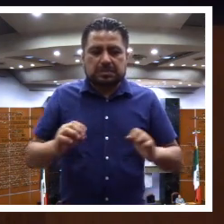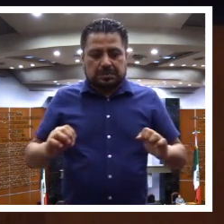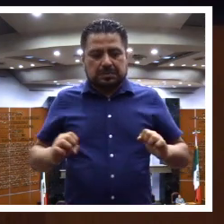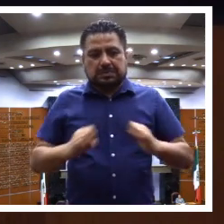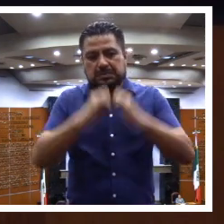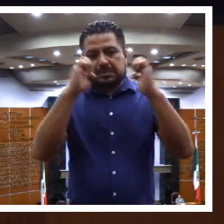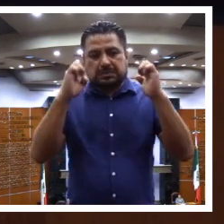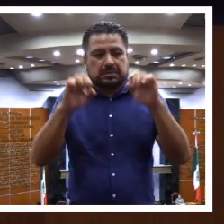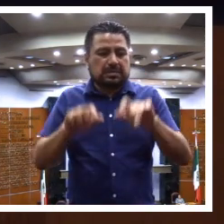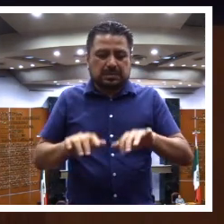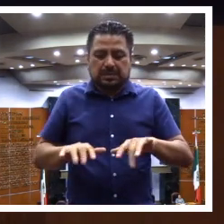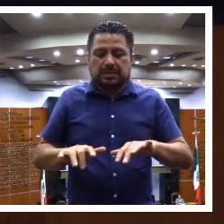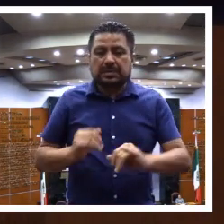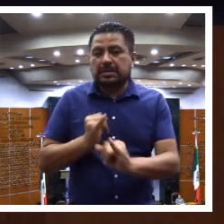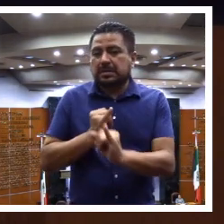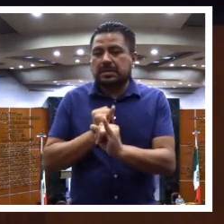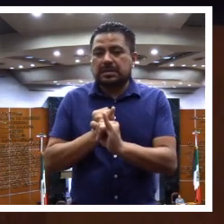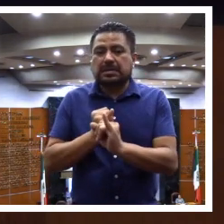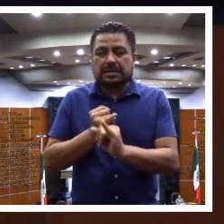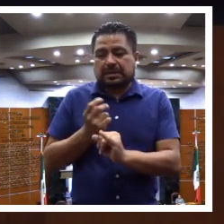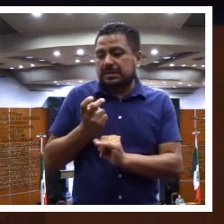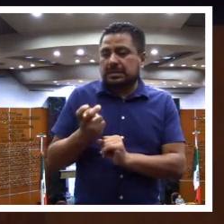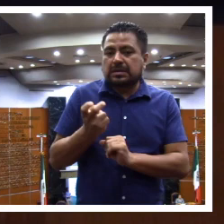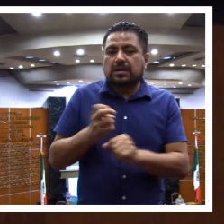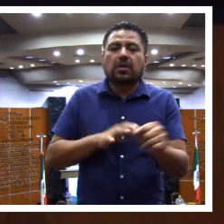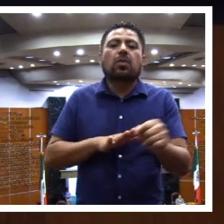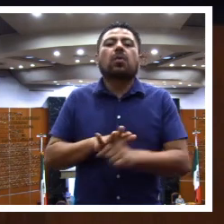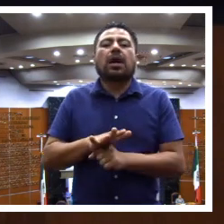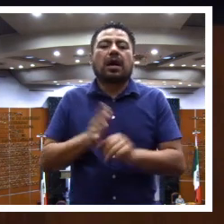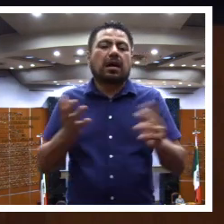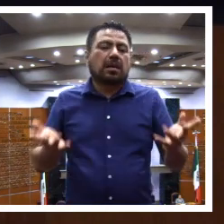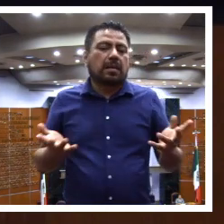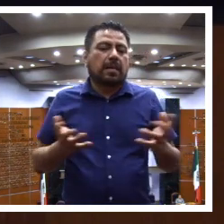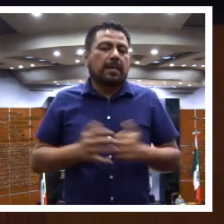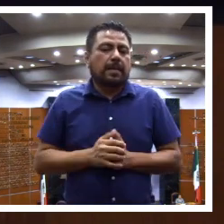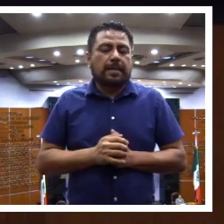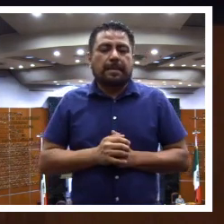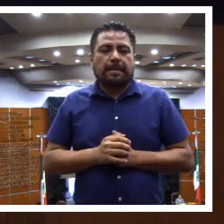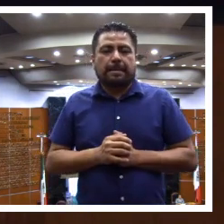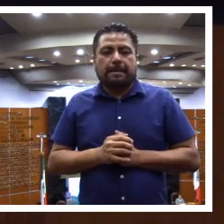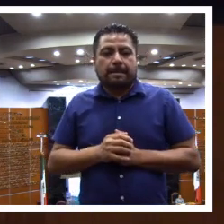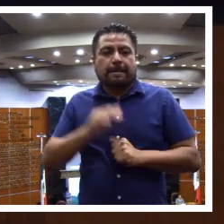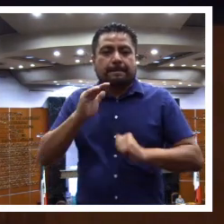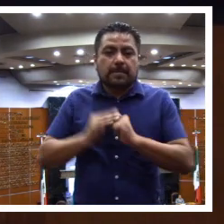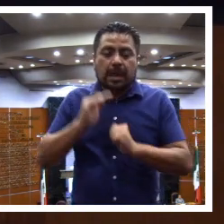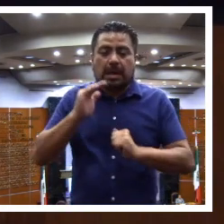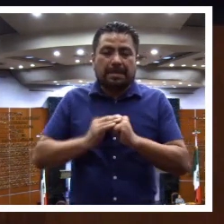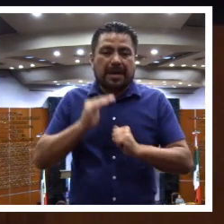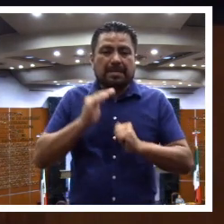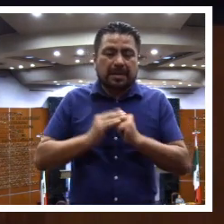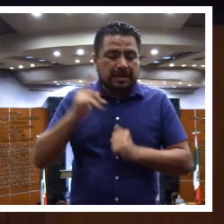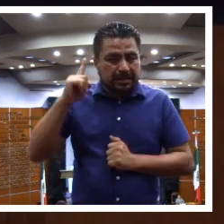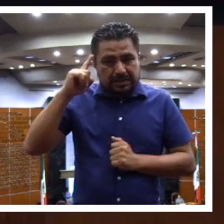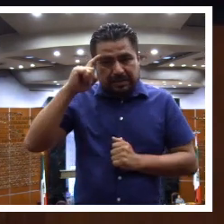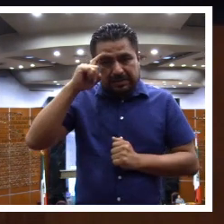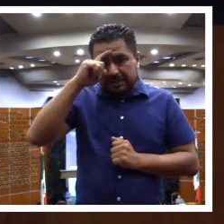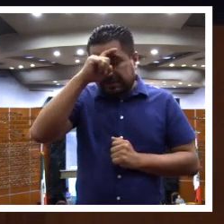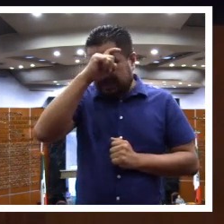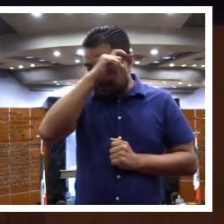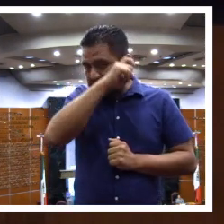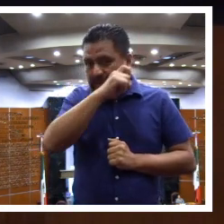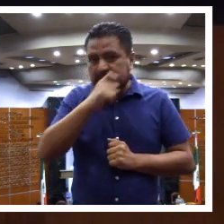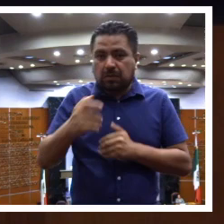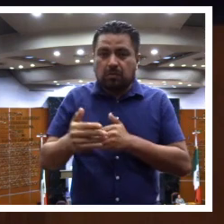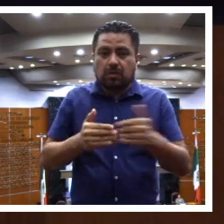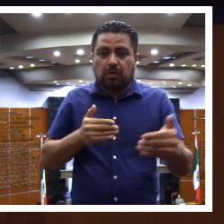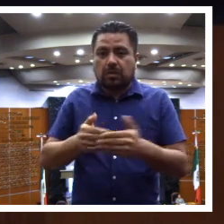cibernéticos que pueden derivar en delitos son cada vez más complejos y